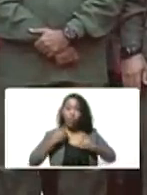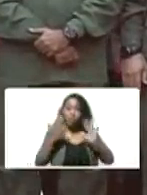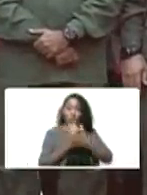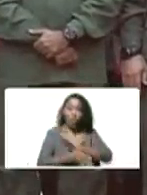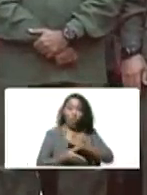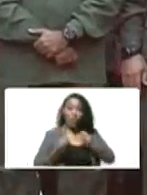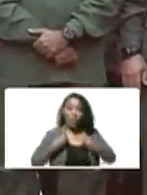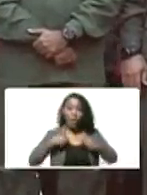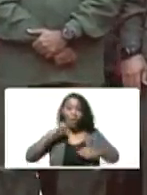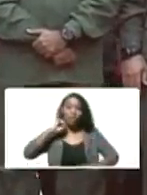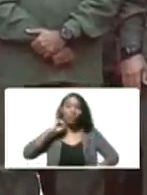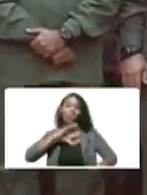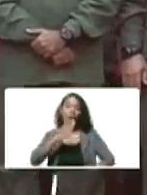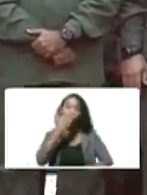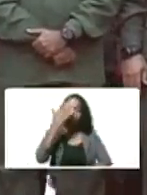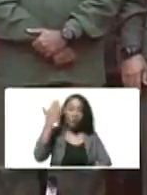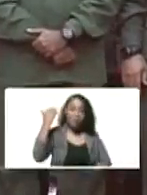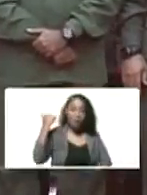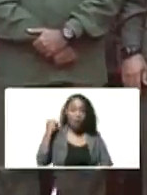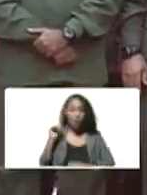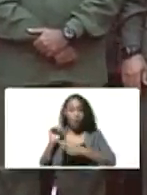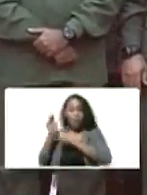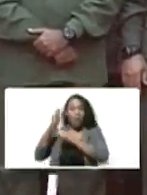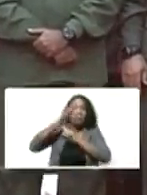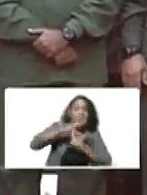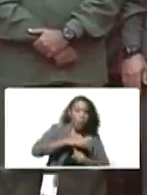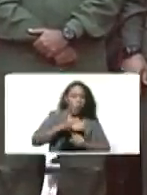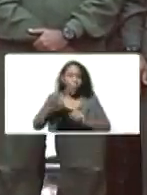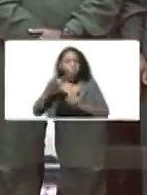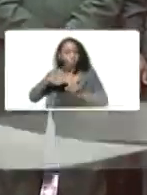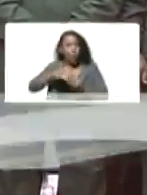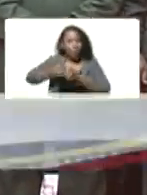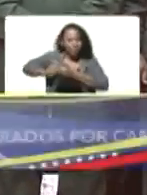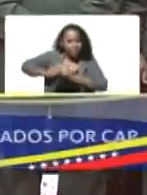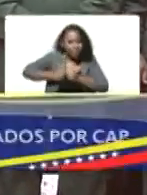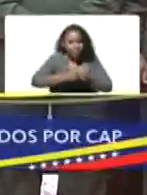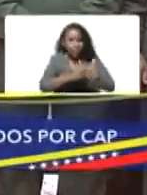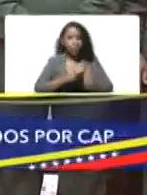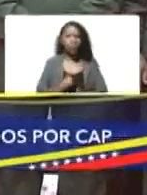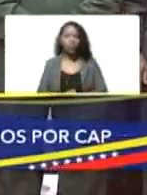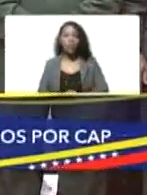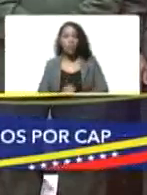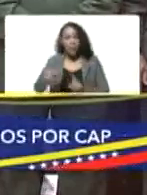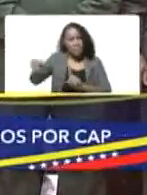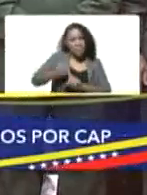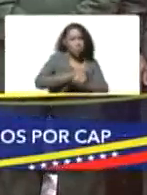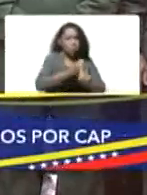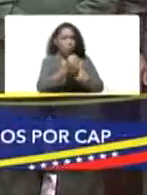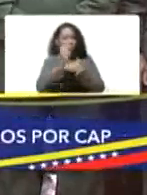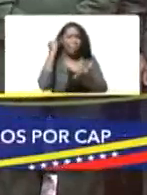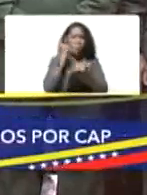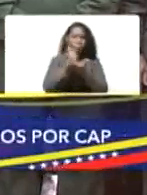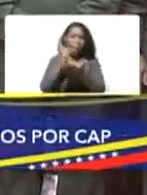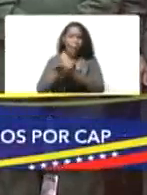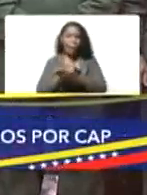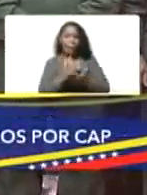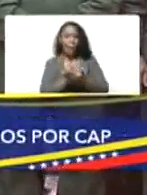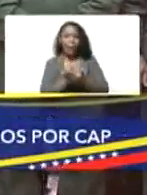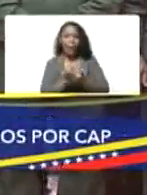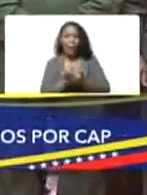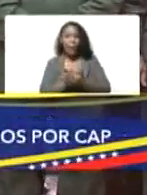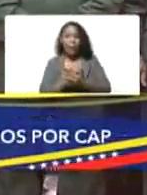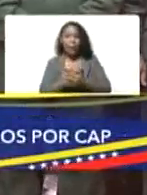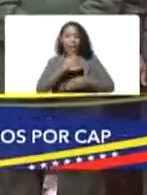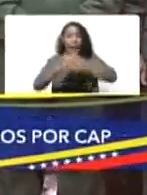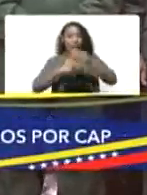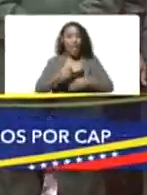historia de represión, persecución, de masacre, que ha